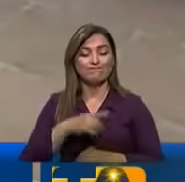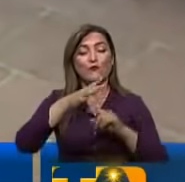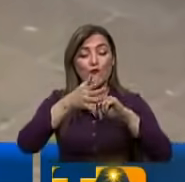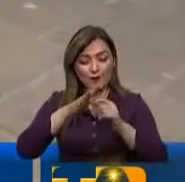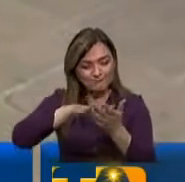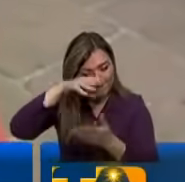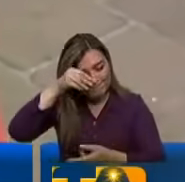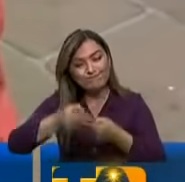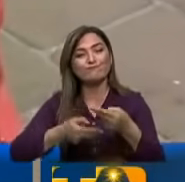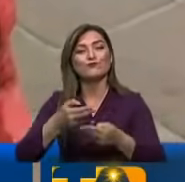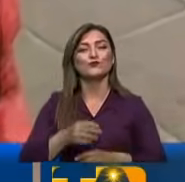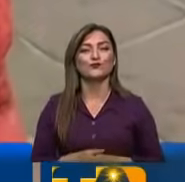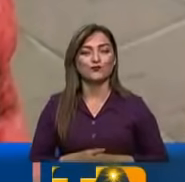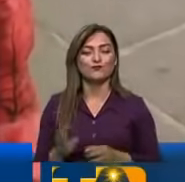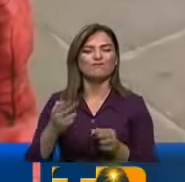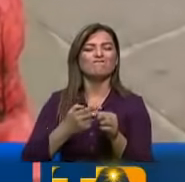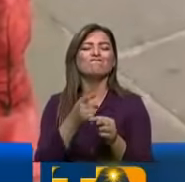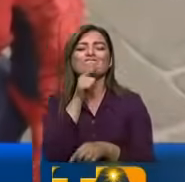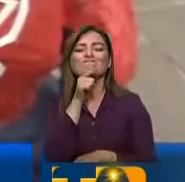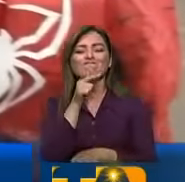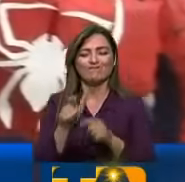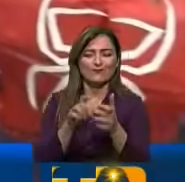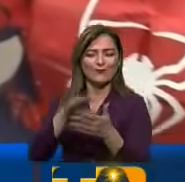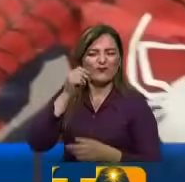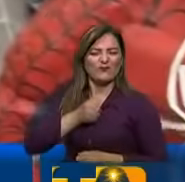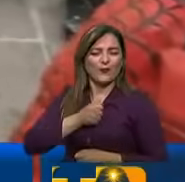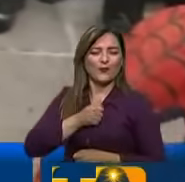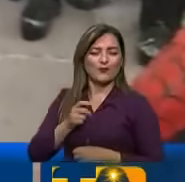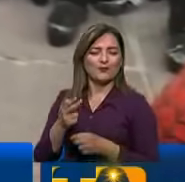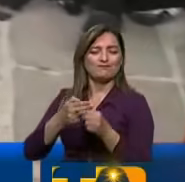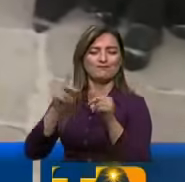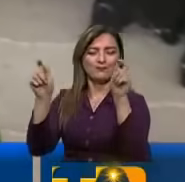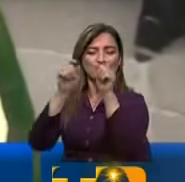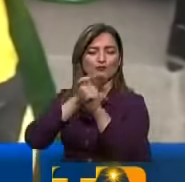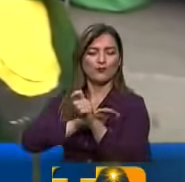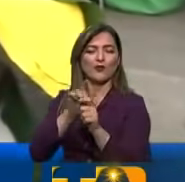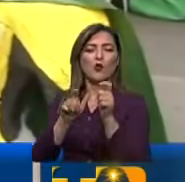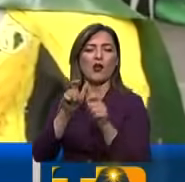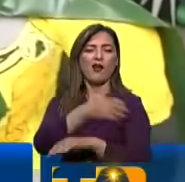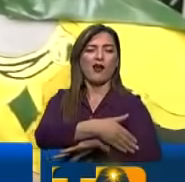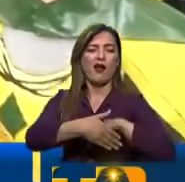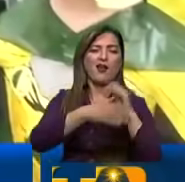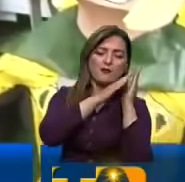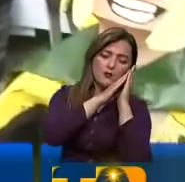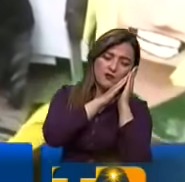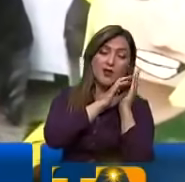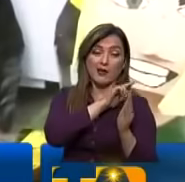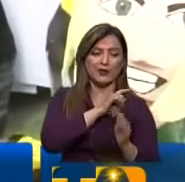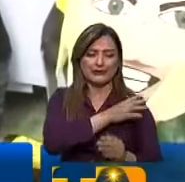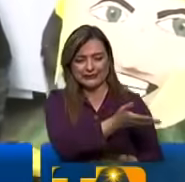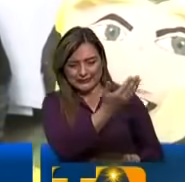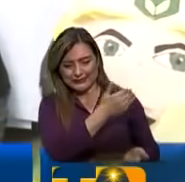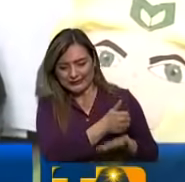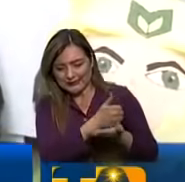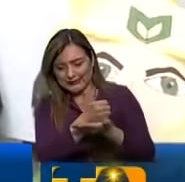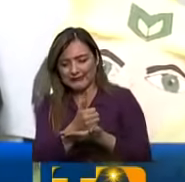de emprendimientos en la que participan también estos emprendedores del Patronato San José, habitantes de calle que son quienes han elaborado estos